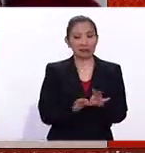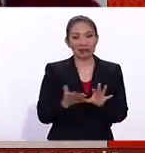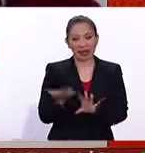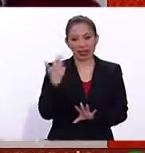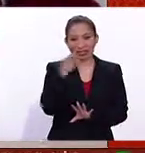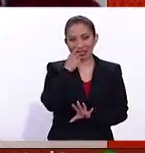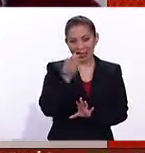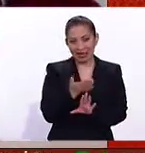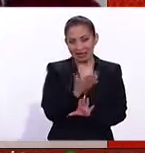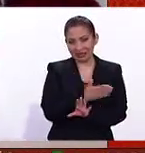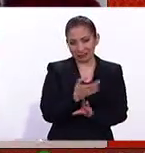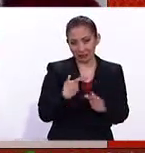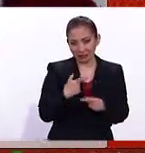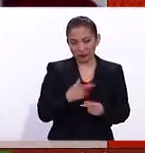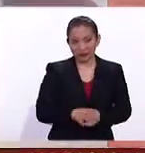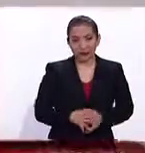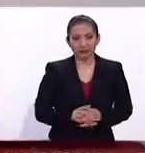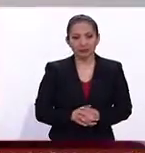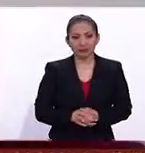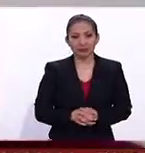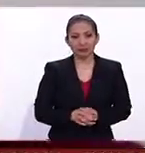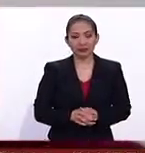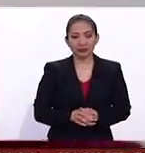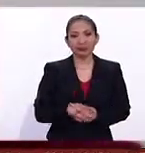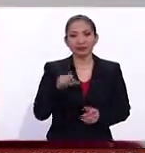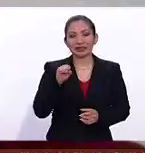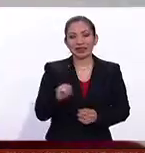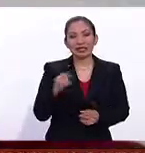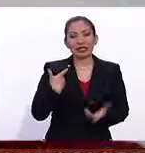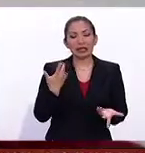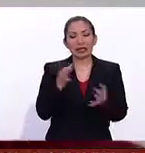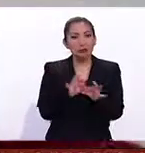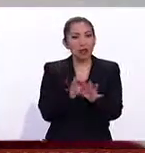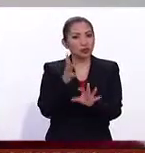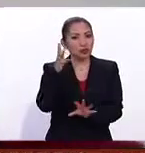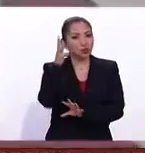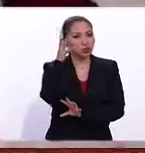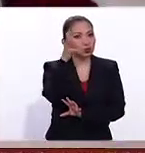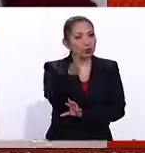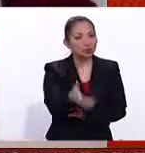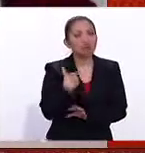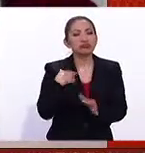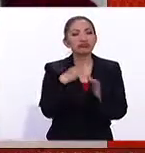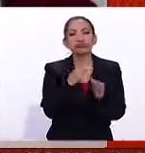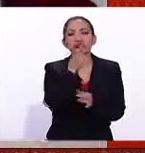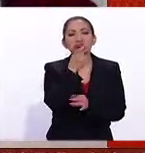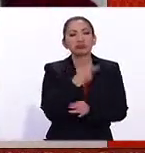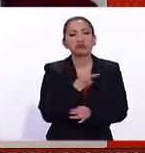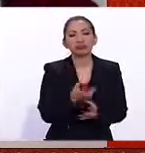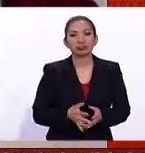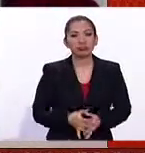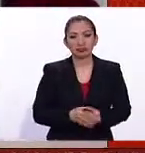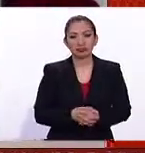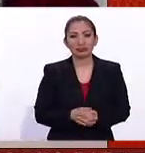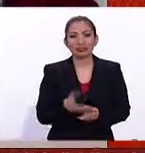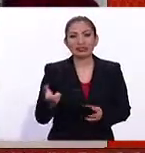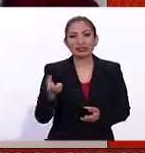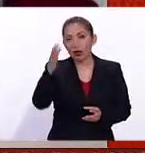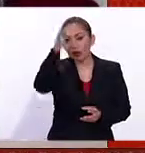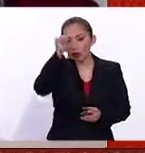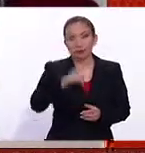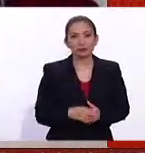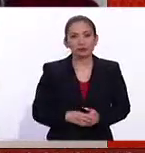quienes me precedieron. Así es. La trascendencia, maestro, explíquenosla, por favor, de este Bueno,